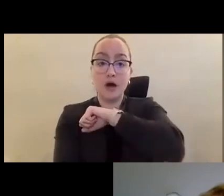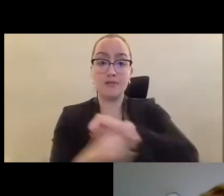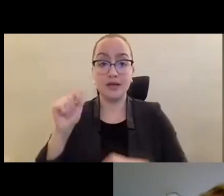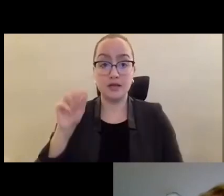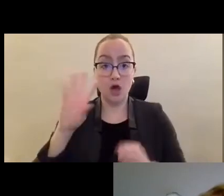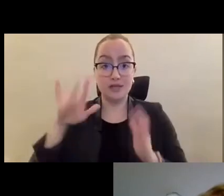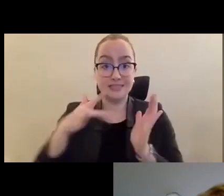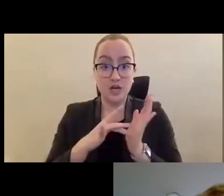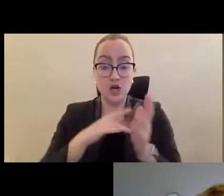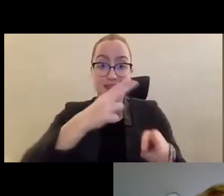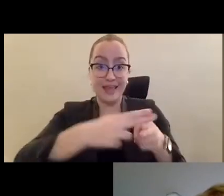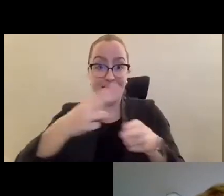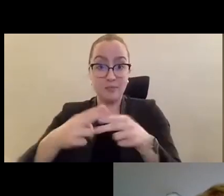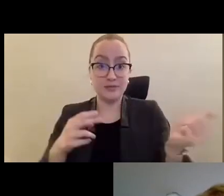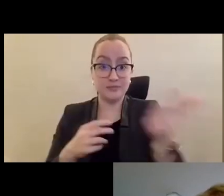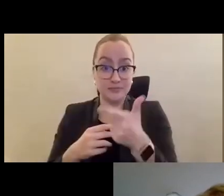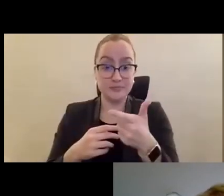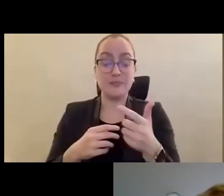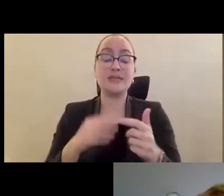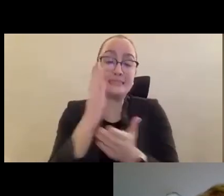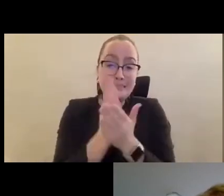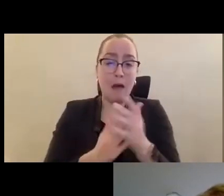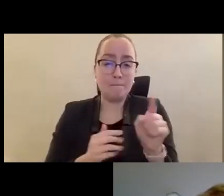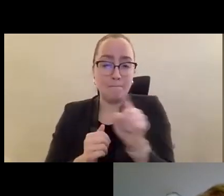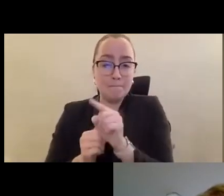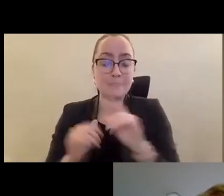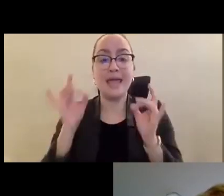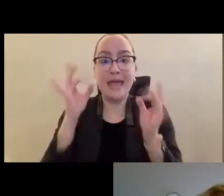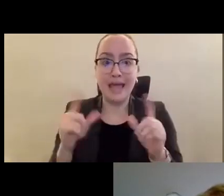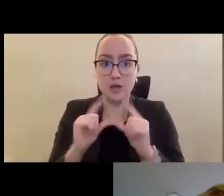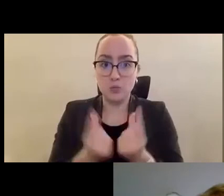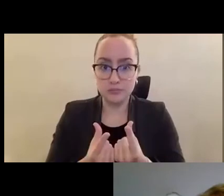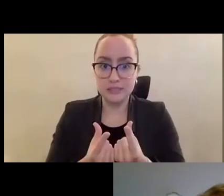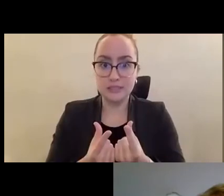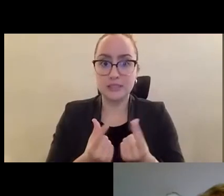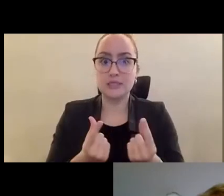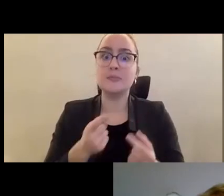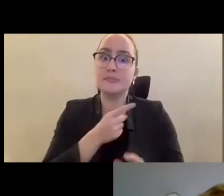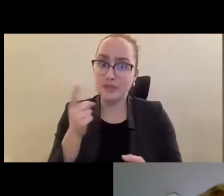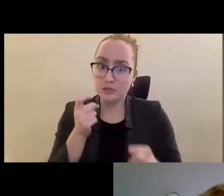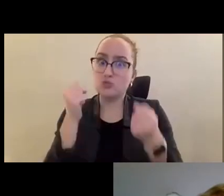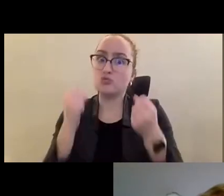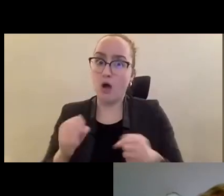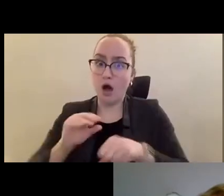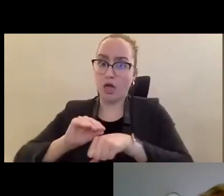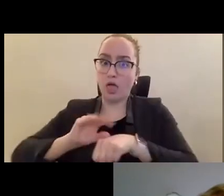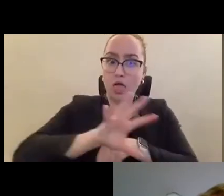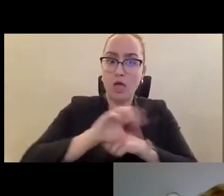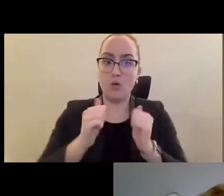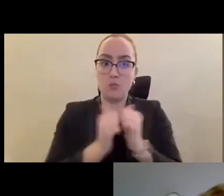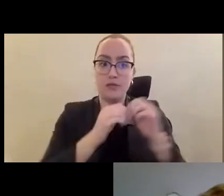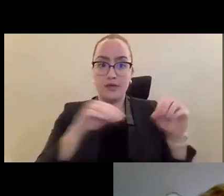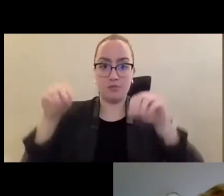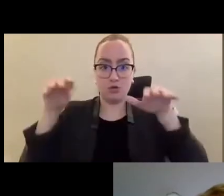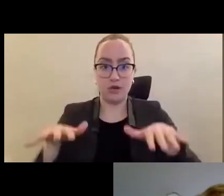con grupos de supremacía blanca. Y además, muchos son nombrados grupos de odio. Y tienen